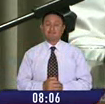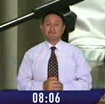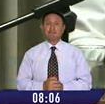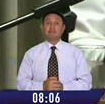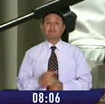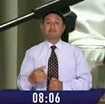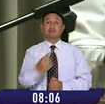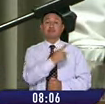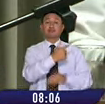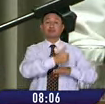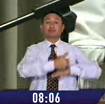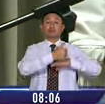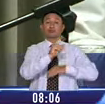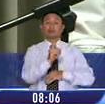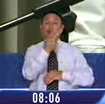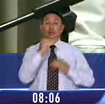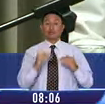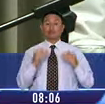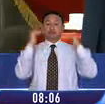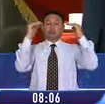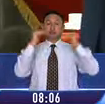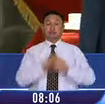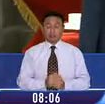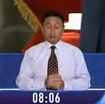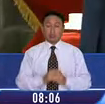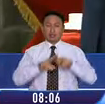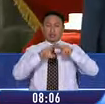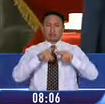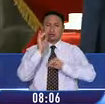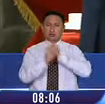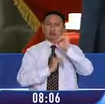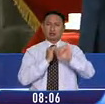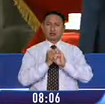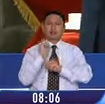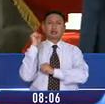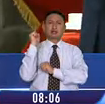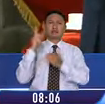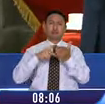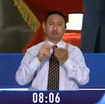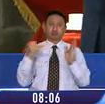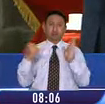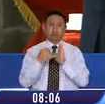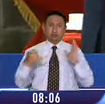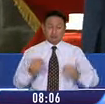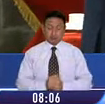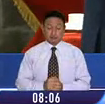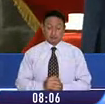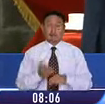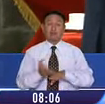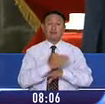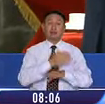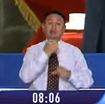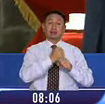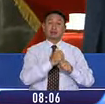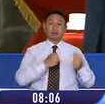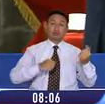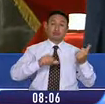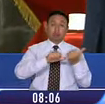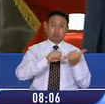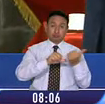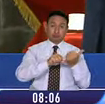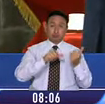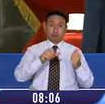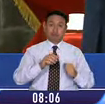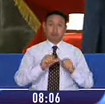autoridad de la capital es magíster en Fiscalidad Internacional y Derecho Tributario. Además, ejerció funciones como asesora legislativa